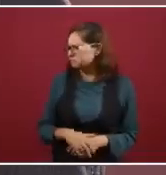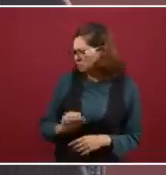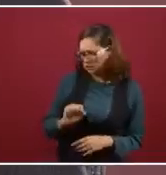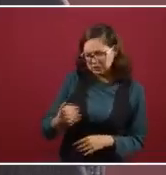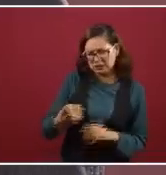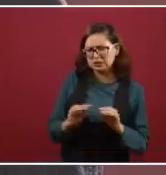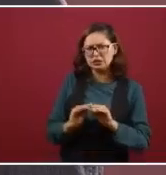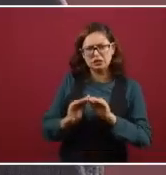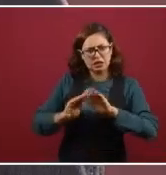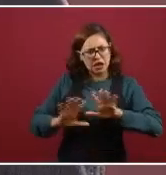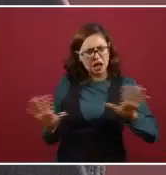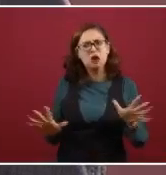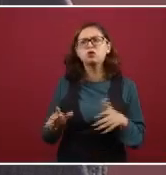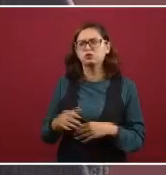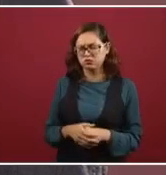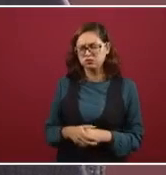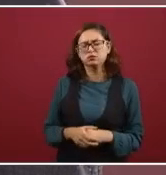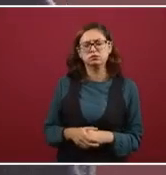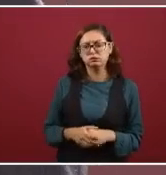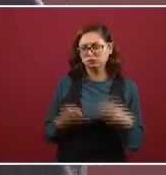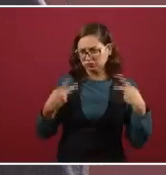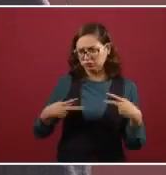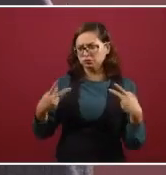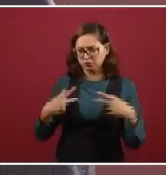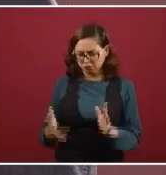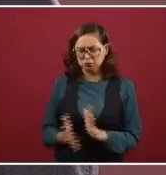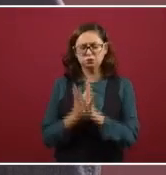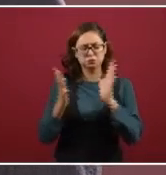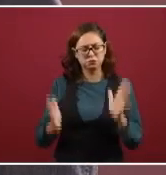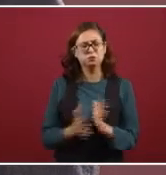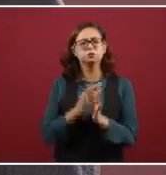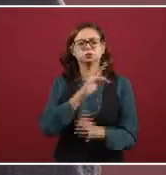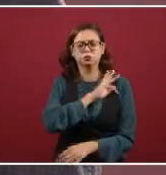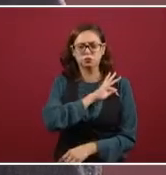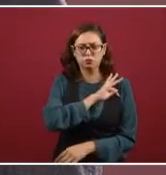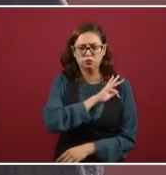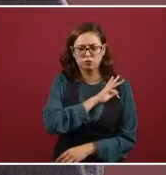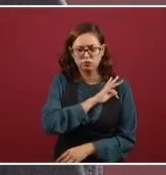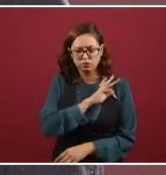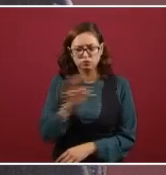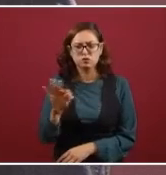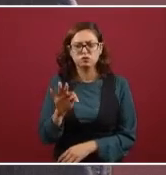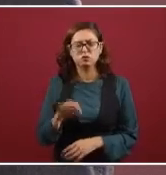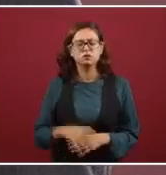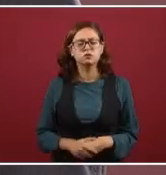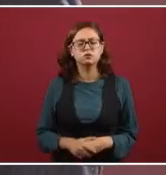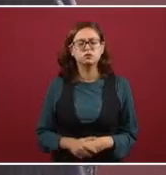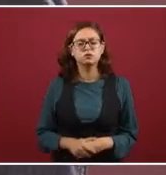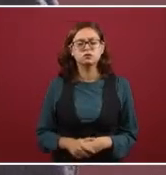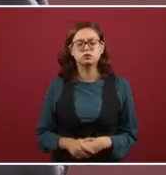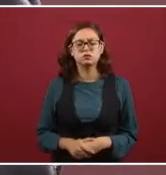necesiten ser consultados y que participen, buscando